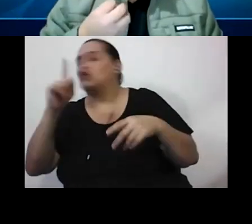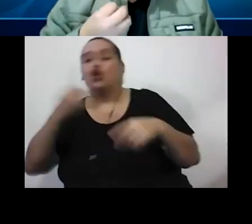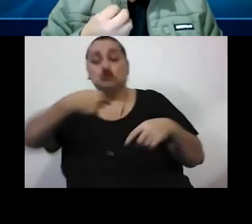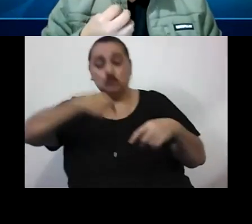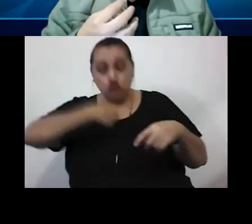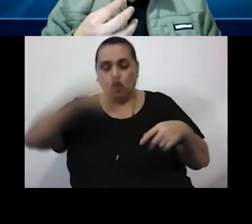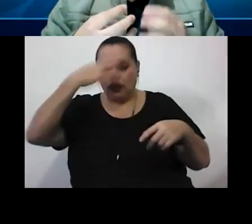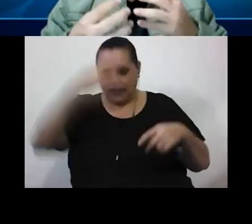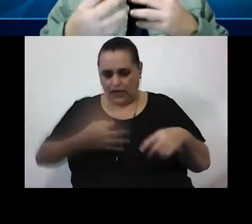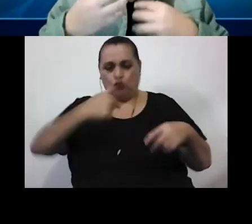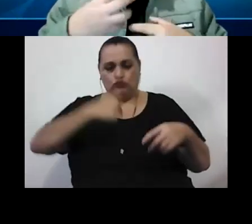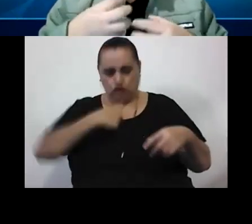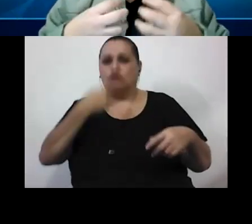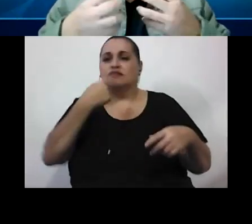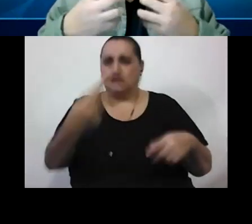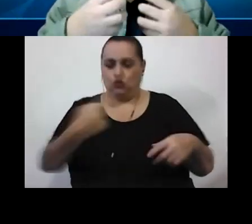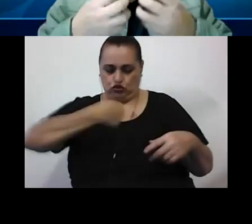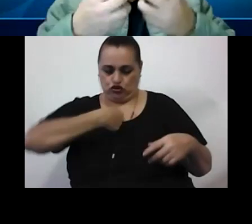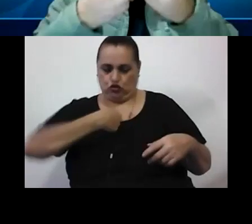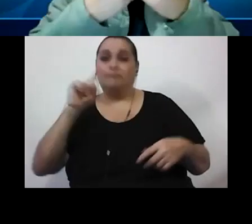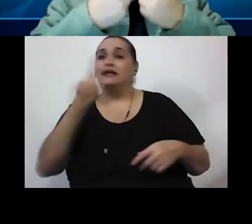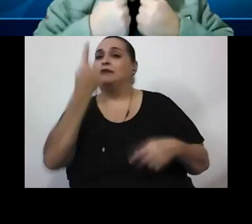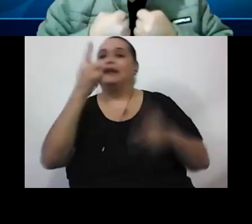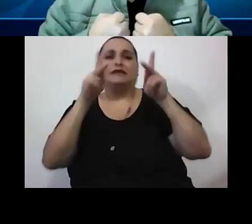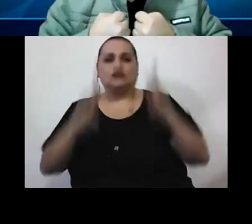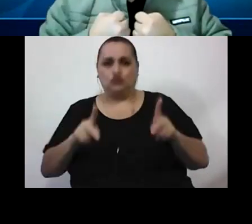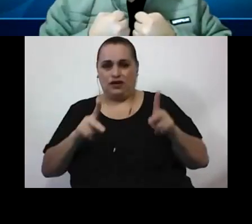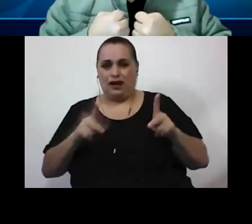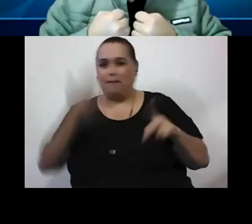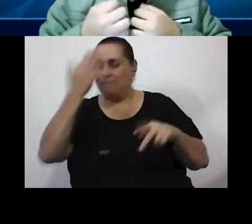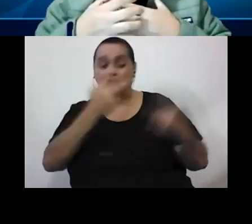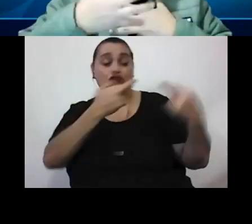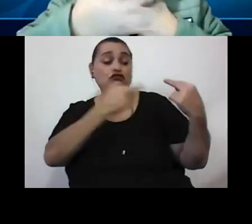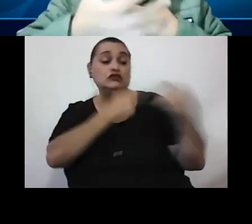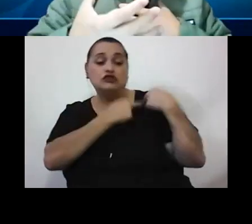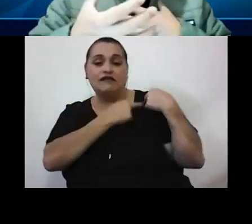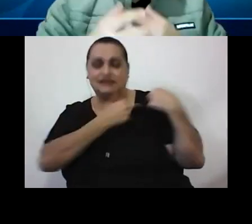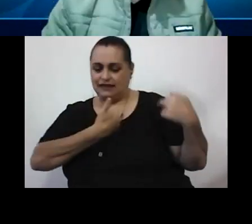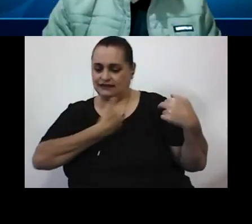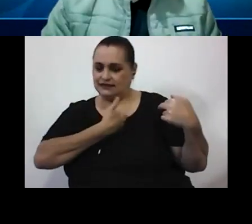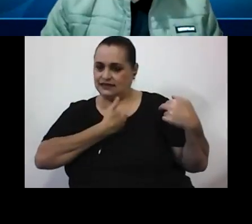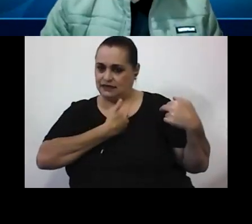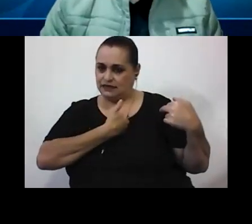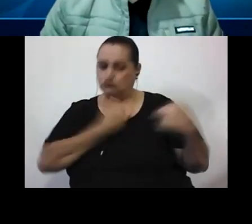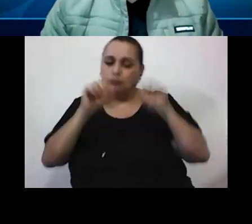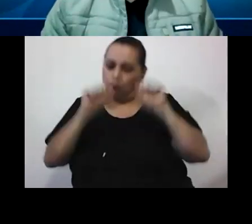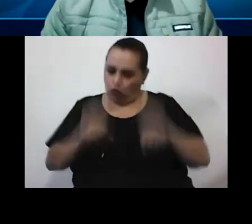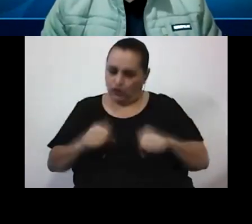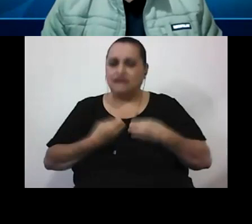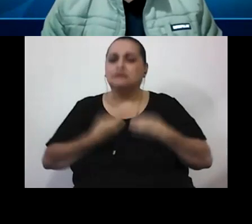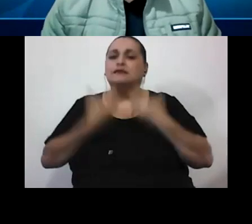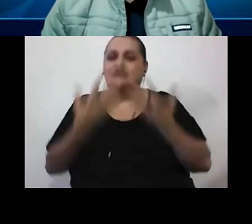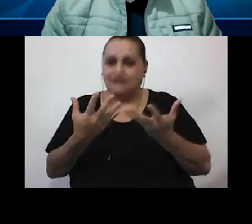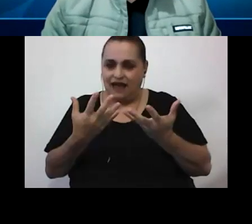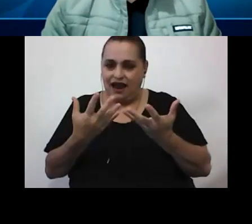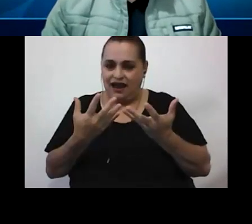digo. Es como una manera de irles enseñando a responsabilizarse y a quedarse dentro de sí para poder expresar. Existe